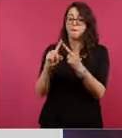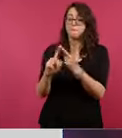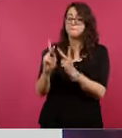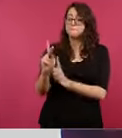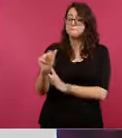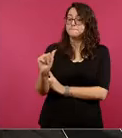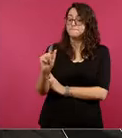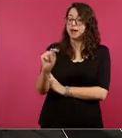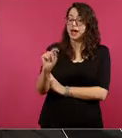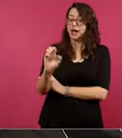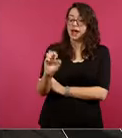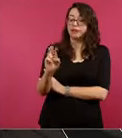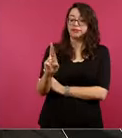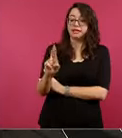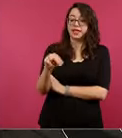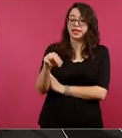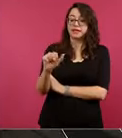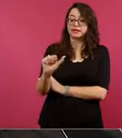Porque para ellos